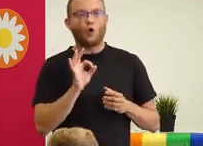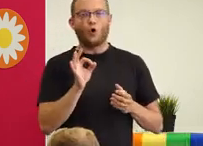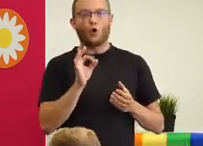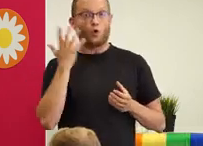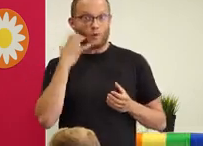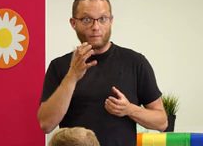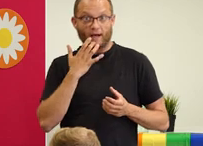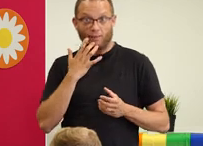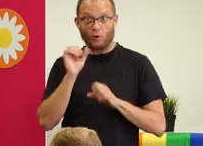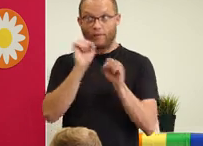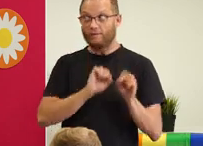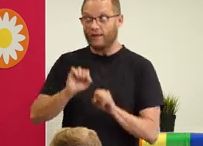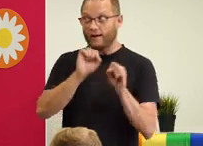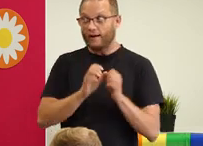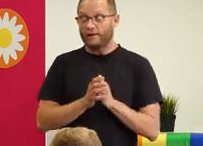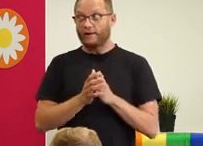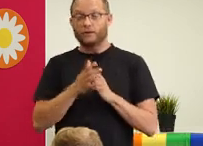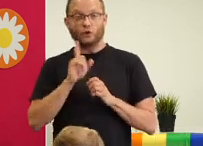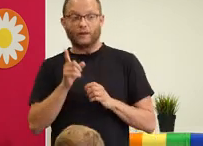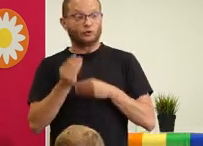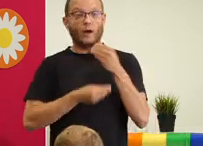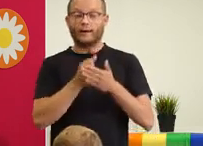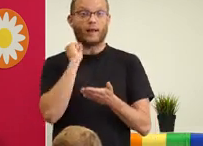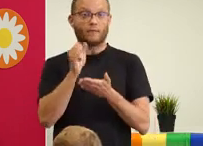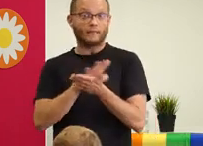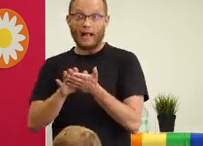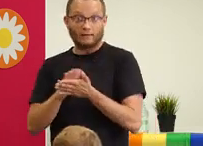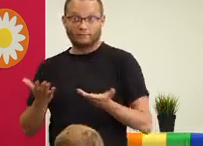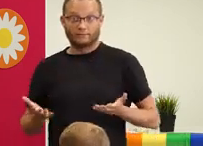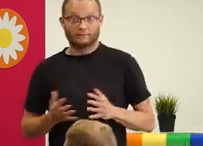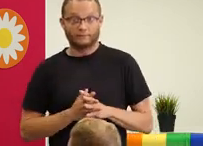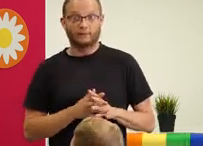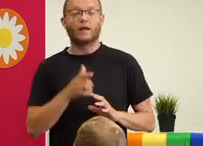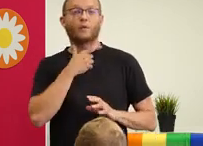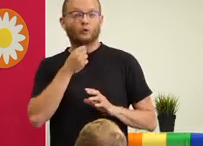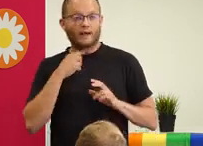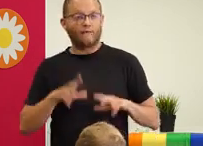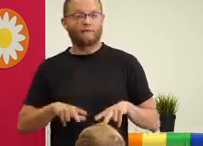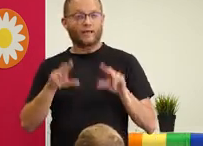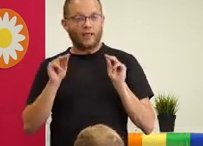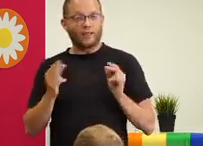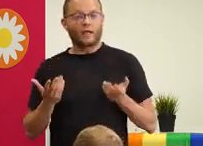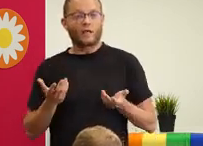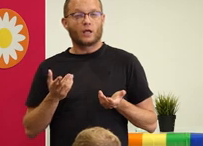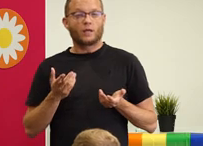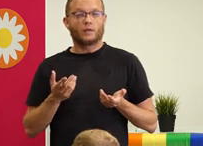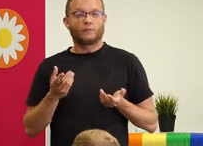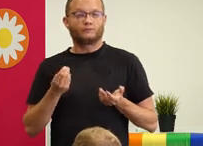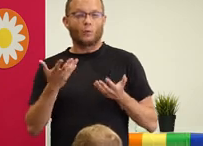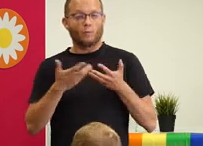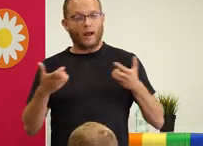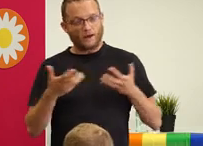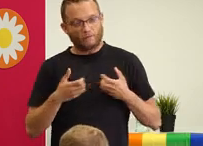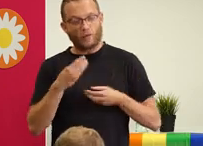queer, entonces, ¿por qué lo estás matando, no? Y aquí está la gran cuestión. Y me gustaría cerrar con un